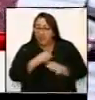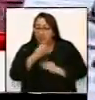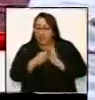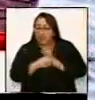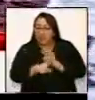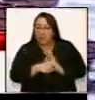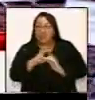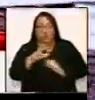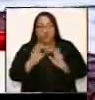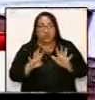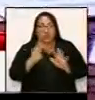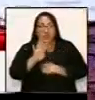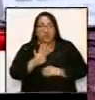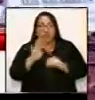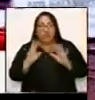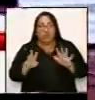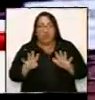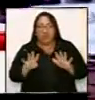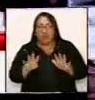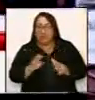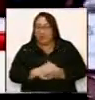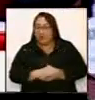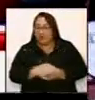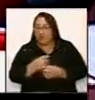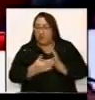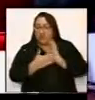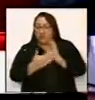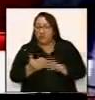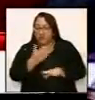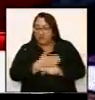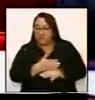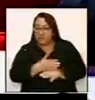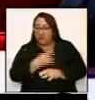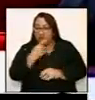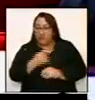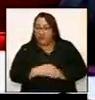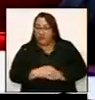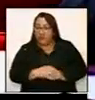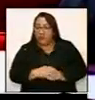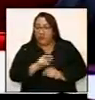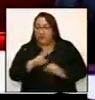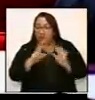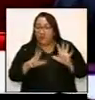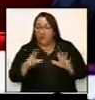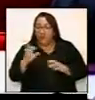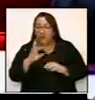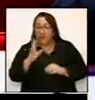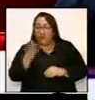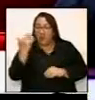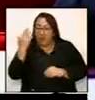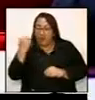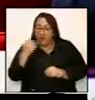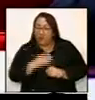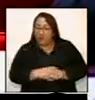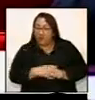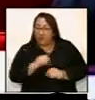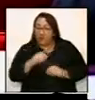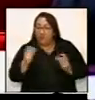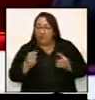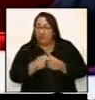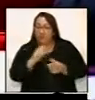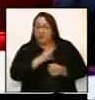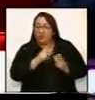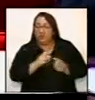de ley 3949 que presentamos y está desde el 28 de febrero pasado en la Comisión